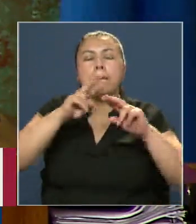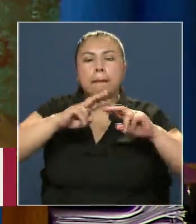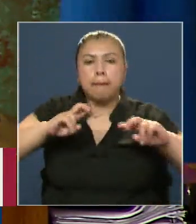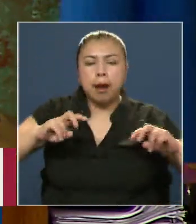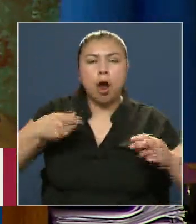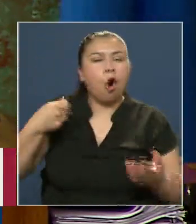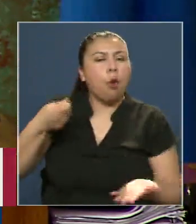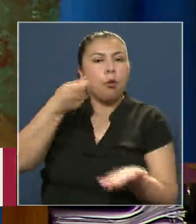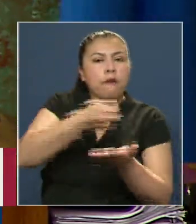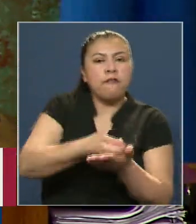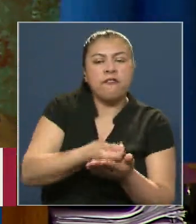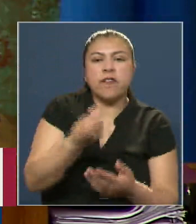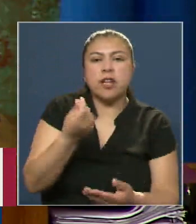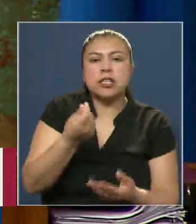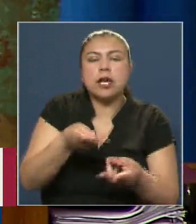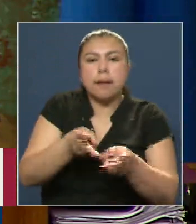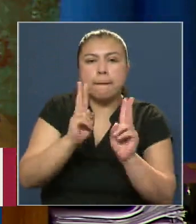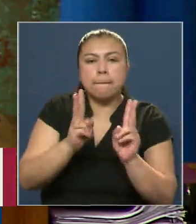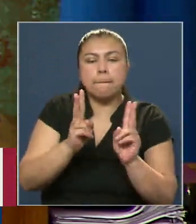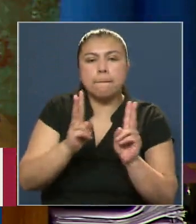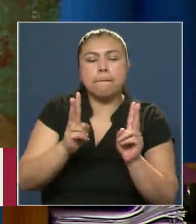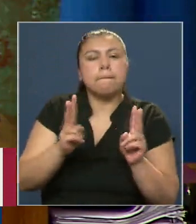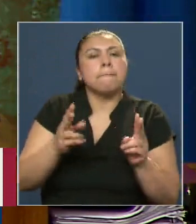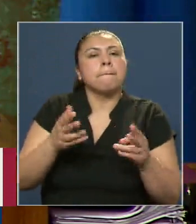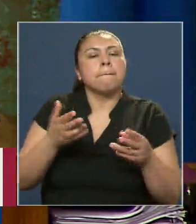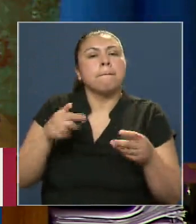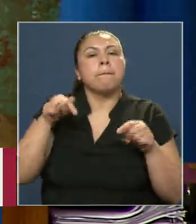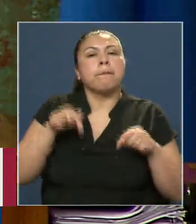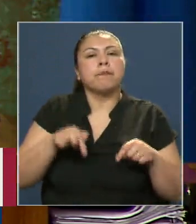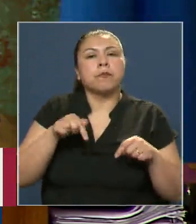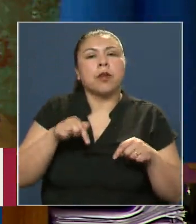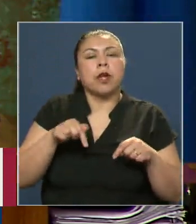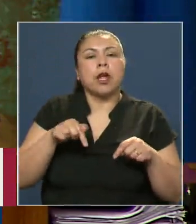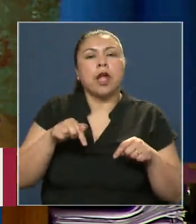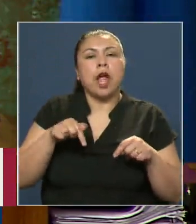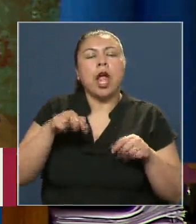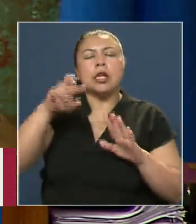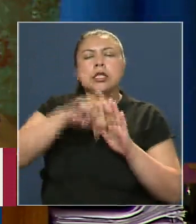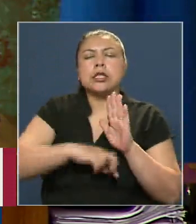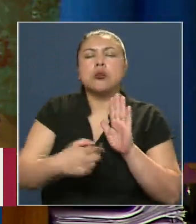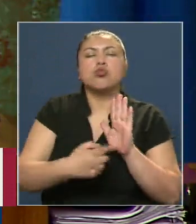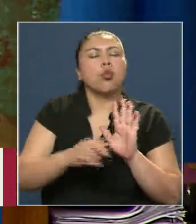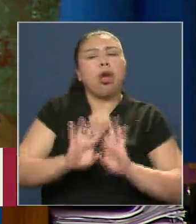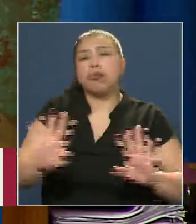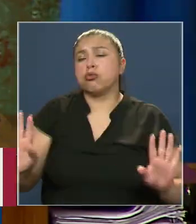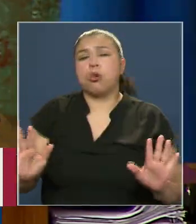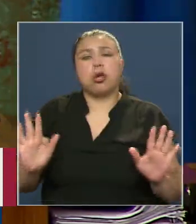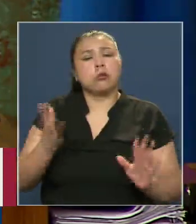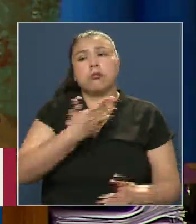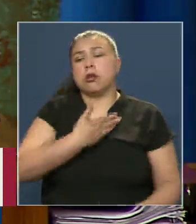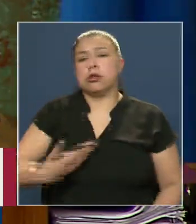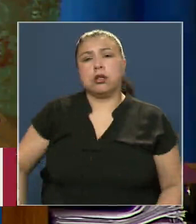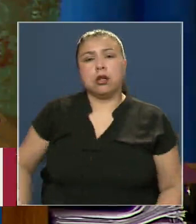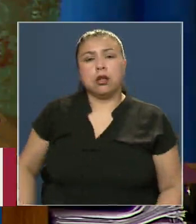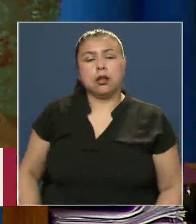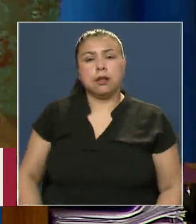de financiamiento que permitan llevar a cabo este anhelado proyecto. Eso es, presidente.